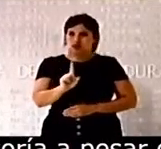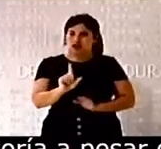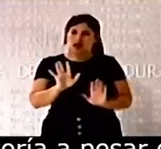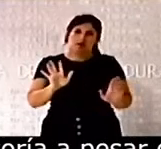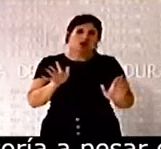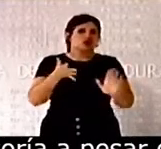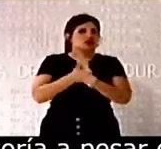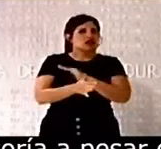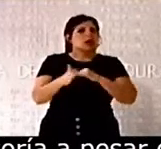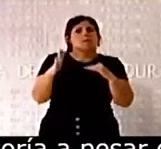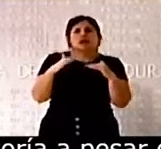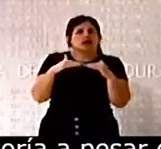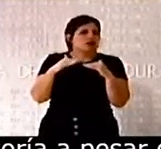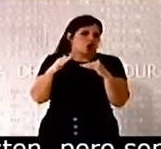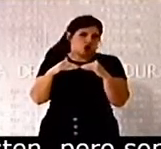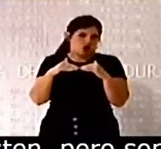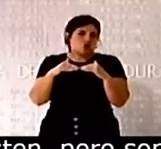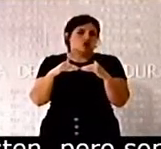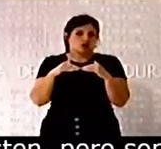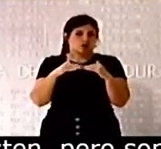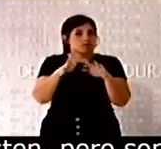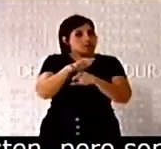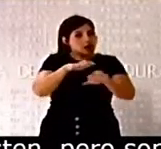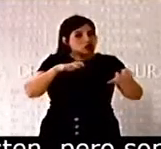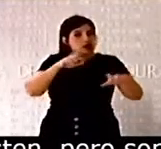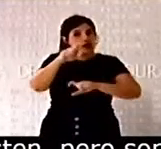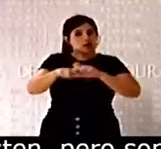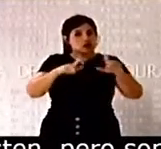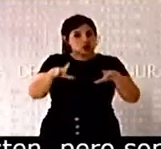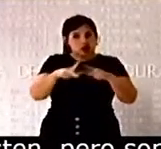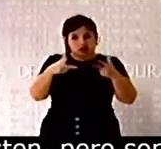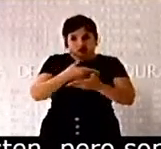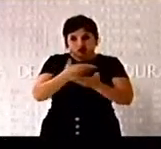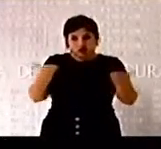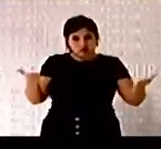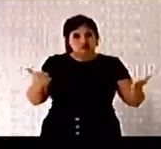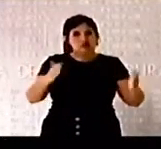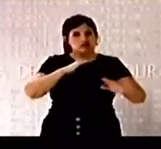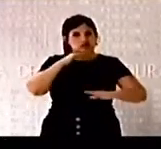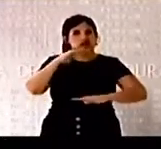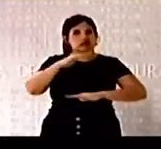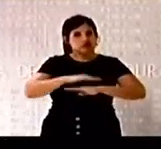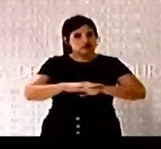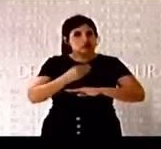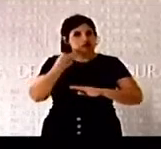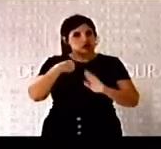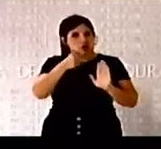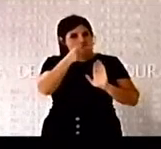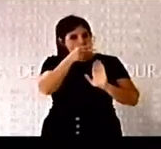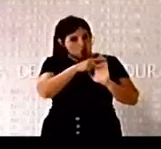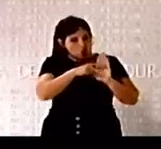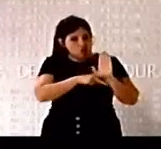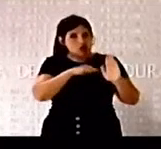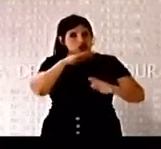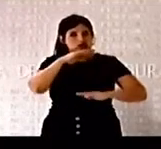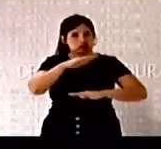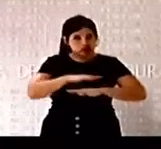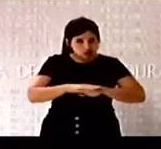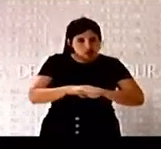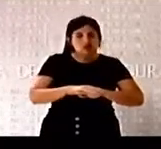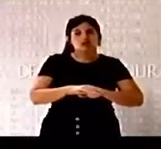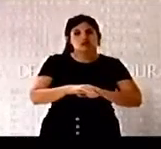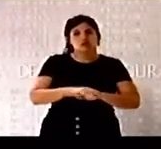menos, son los menos. La mayoría de la población está cumpliendo las normas, están cumpliendo